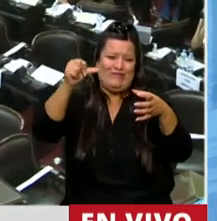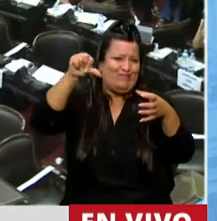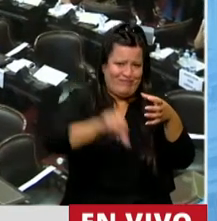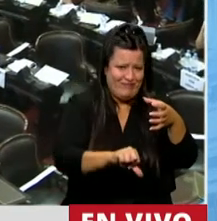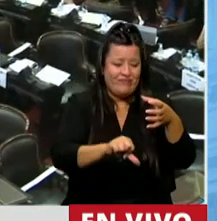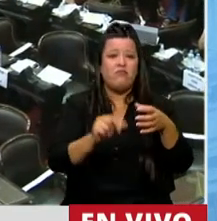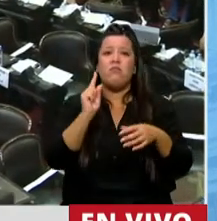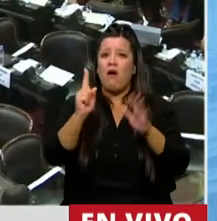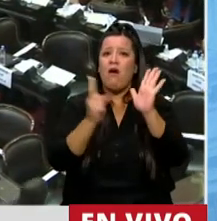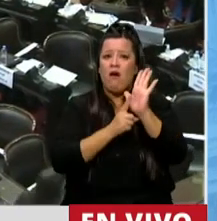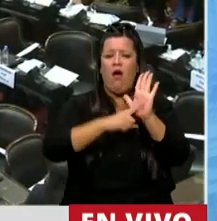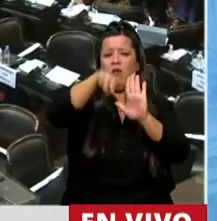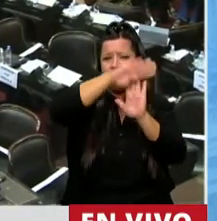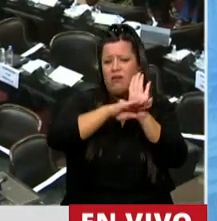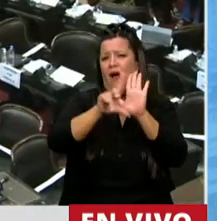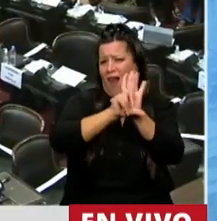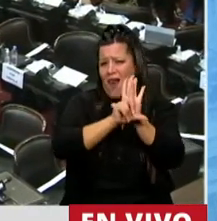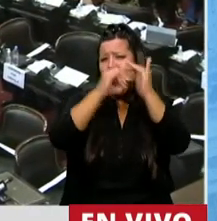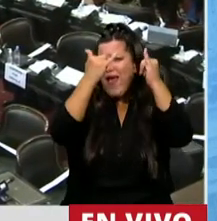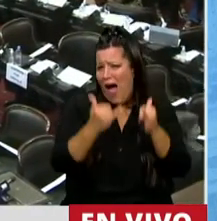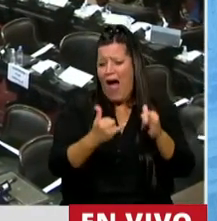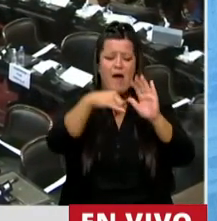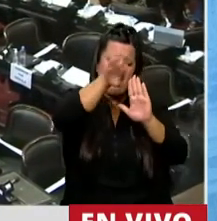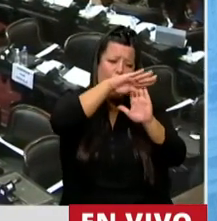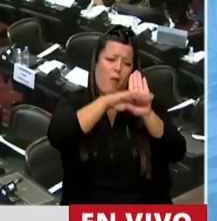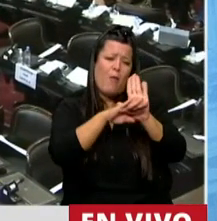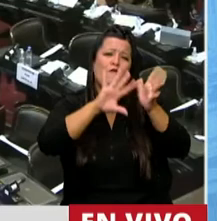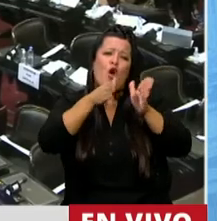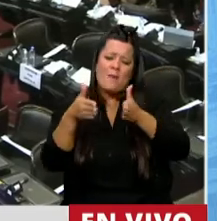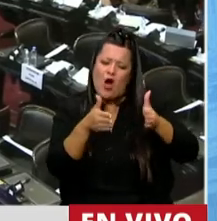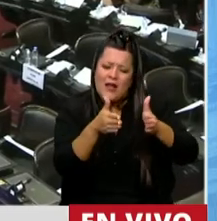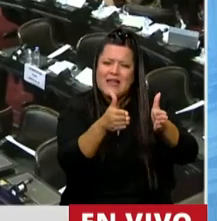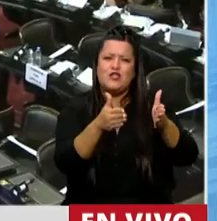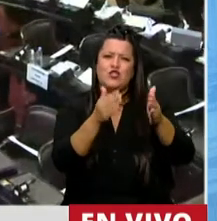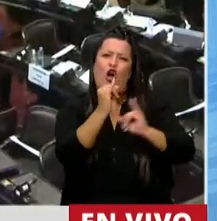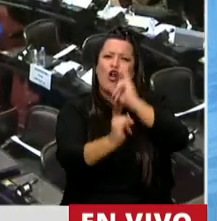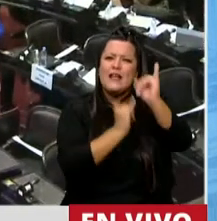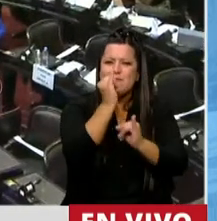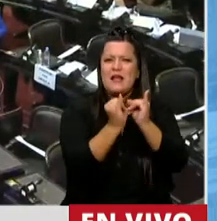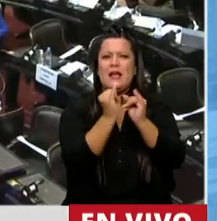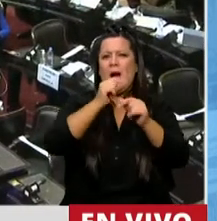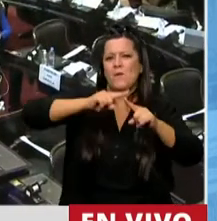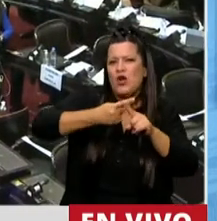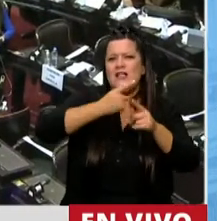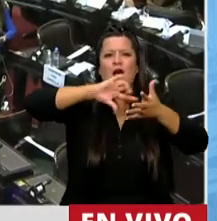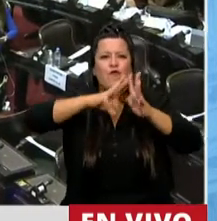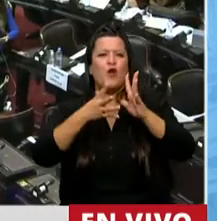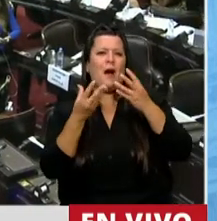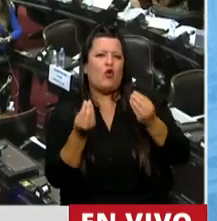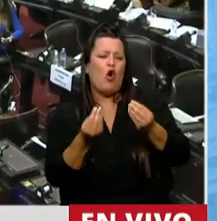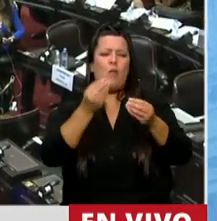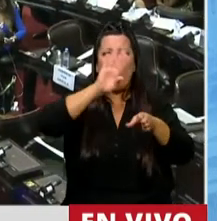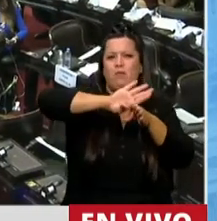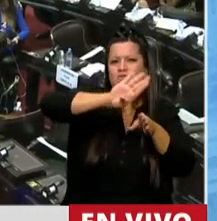institucionales pueden enmarcar, contener, orientar la política de endeudamiento o cualquier